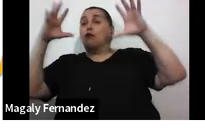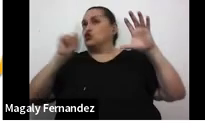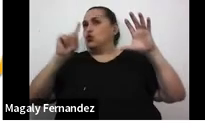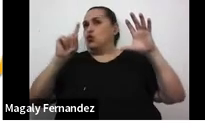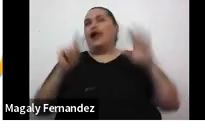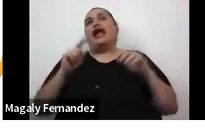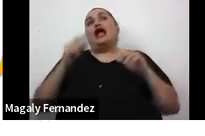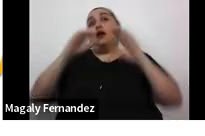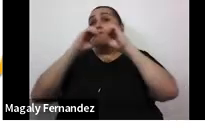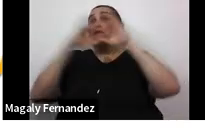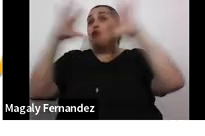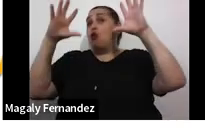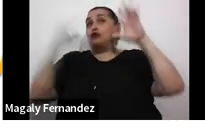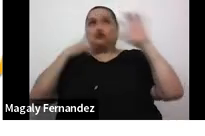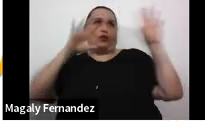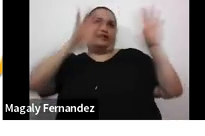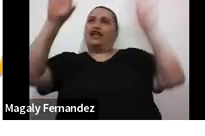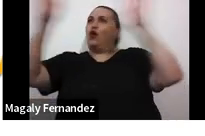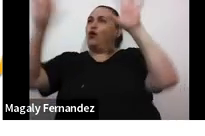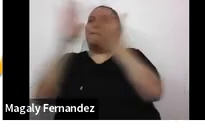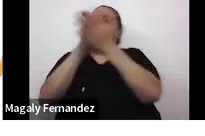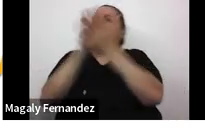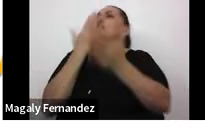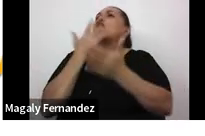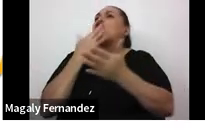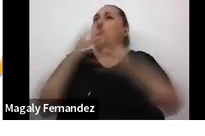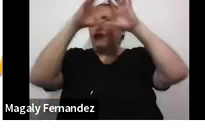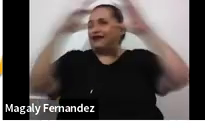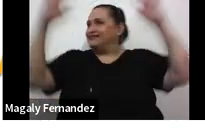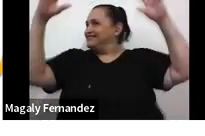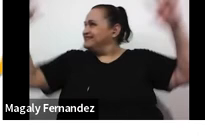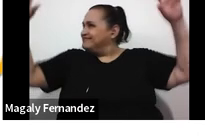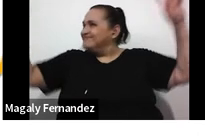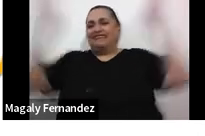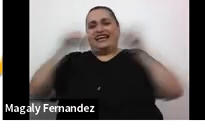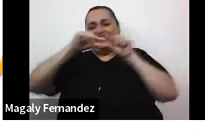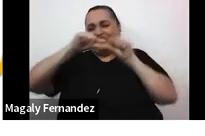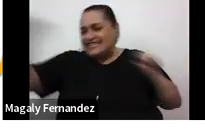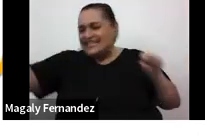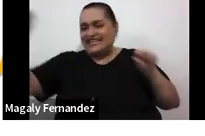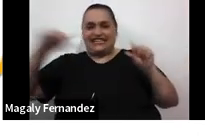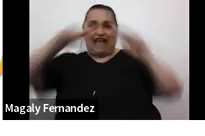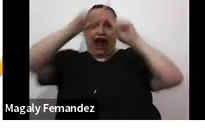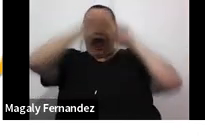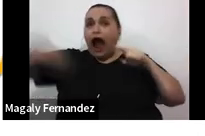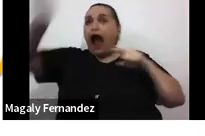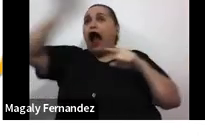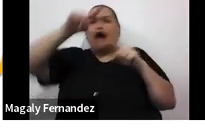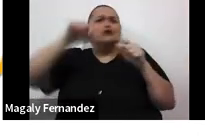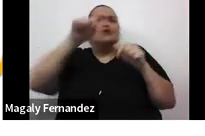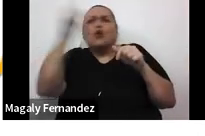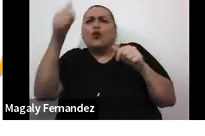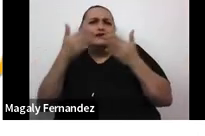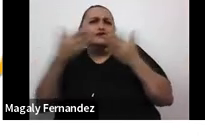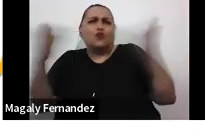Y en vez de globos voy a decorar con papeles de colores voy a hacer otras cosas con cintas con con aros con mil cosas voy a